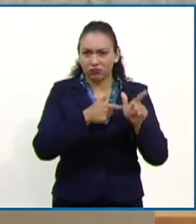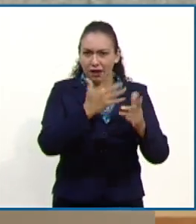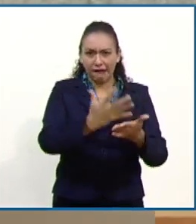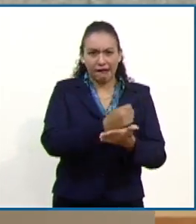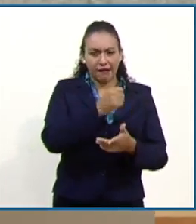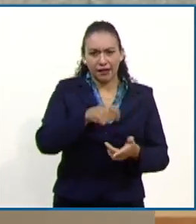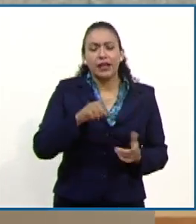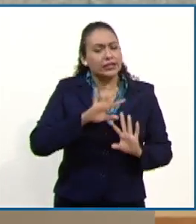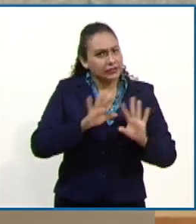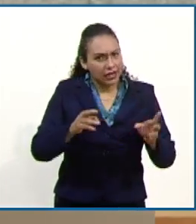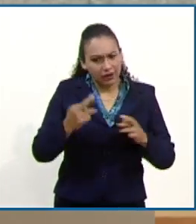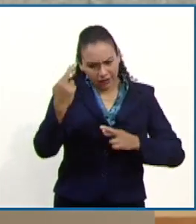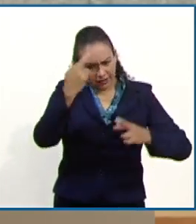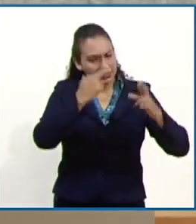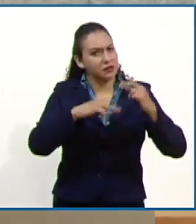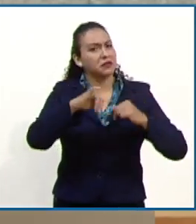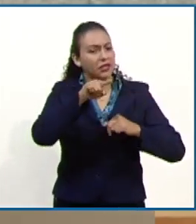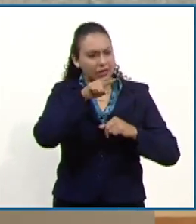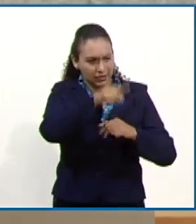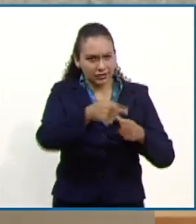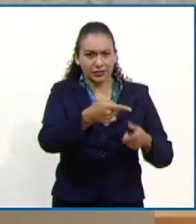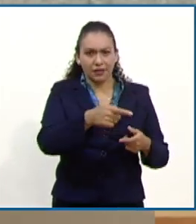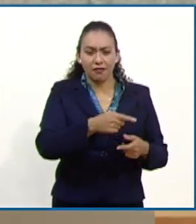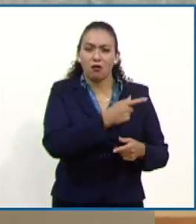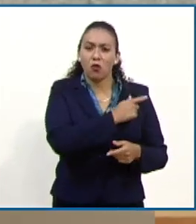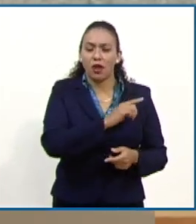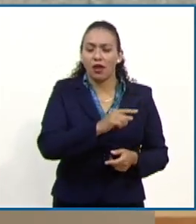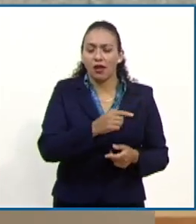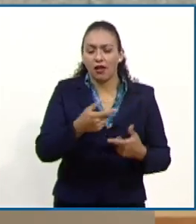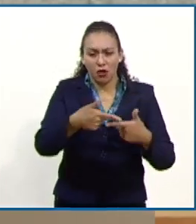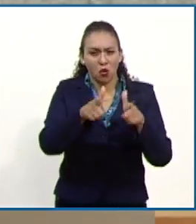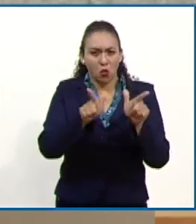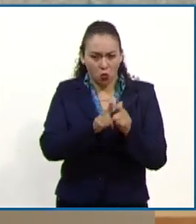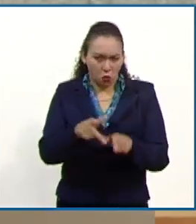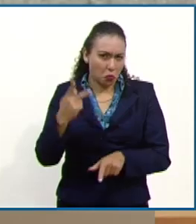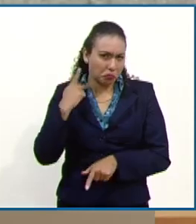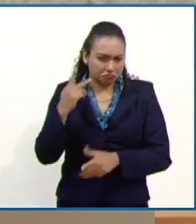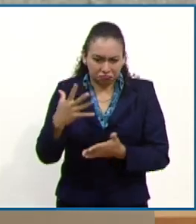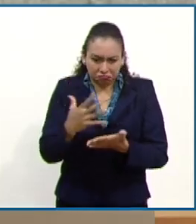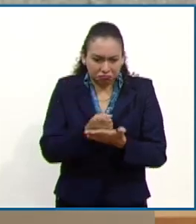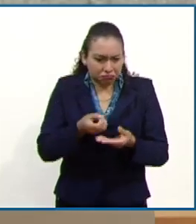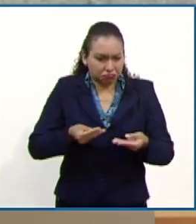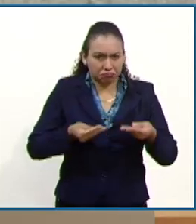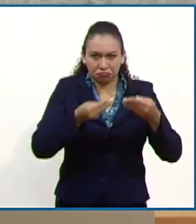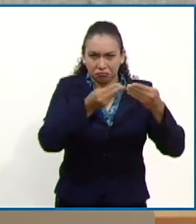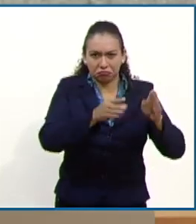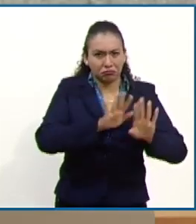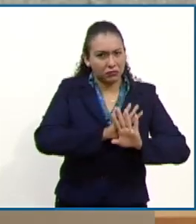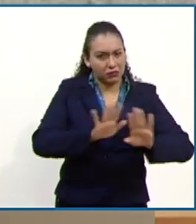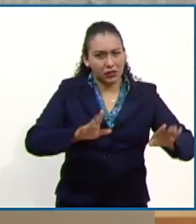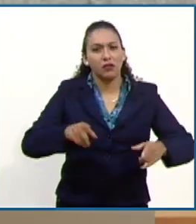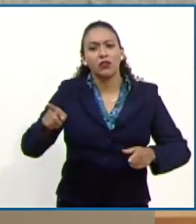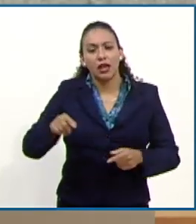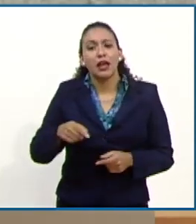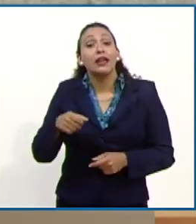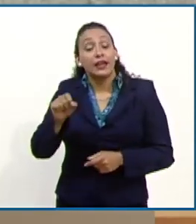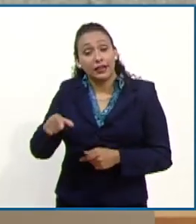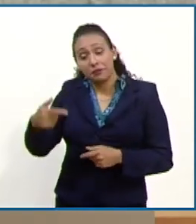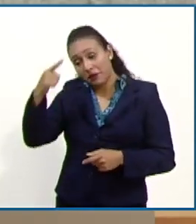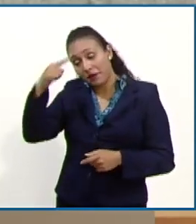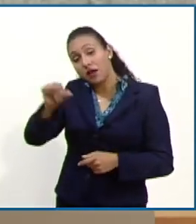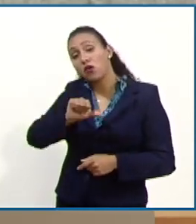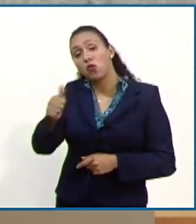declaración de validez de la elección, así como la entrega de las respectivas constancias de mayoría de validez, así como de asignación de primera minoría a favor de las